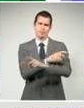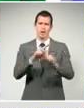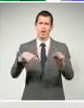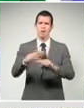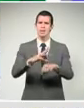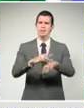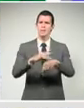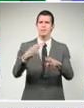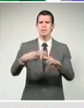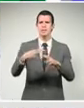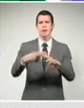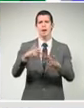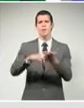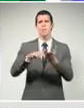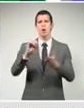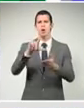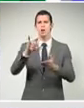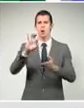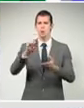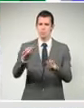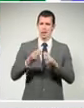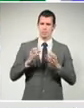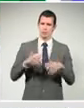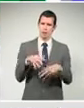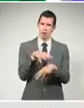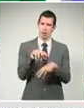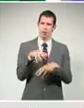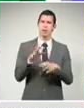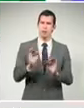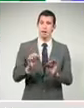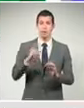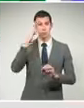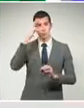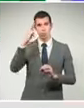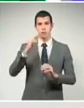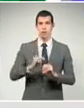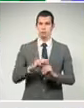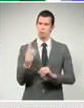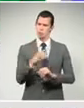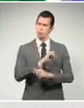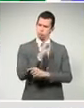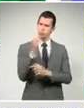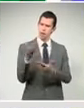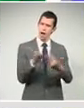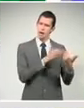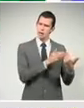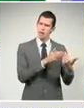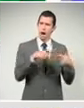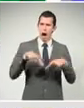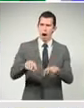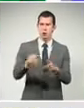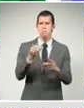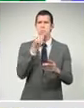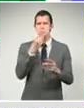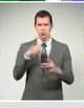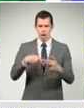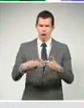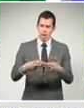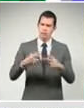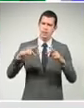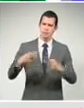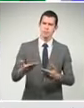activo que tuvieron los CDR, toda la población. Bueno, pues también lo vamos a lograr. Y también buscando una